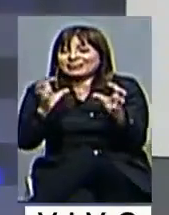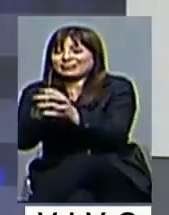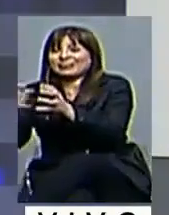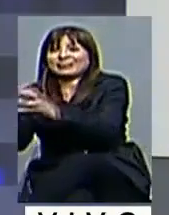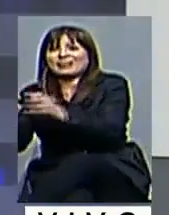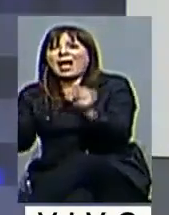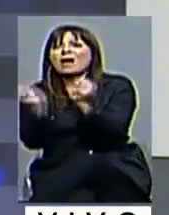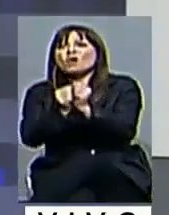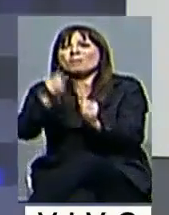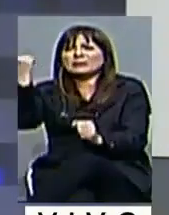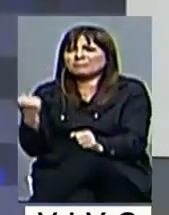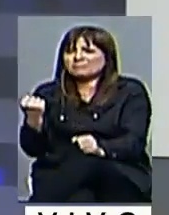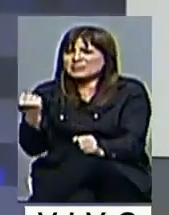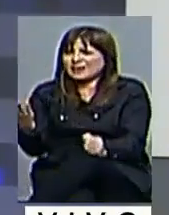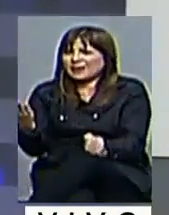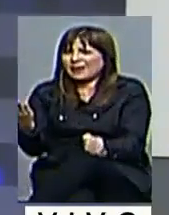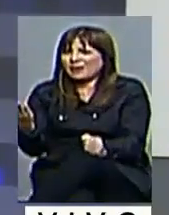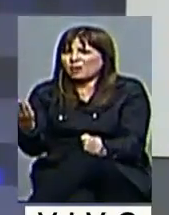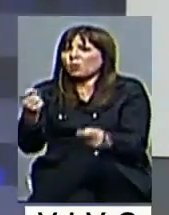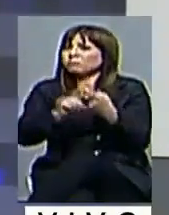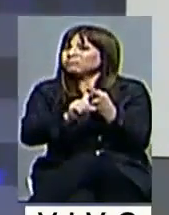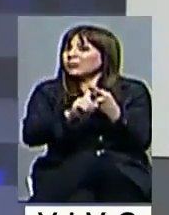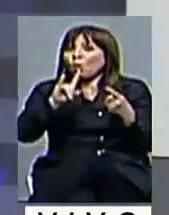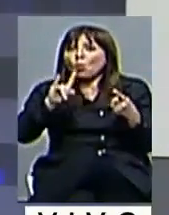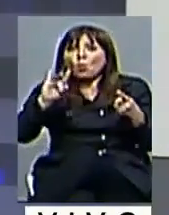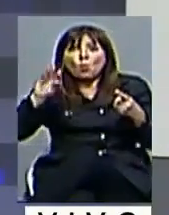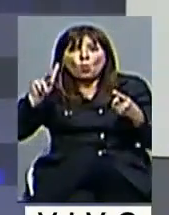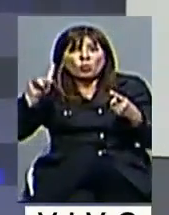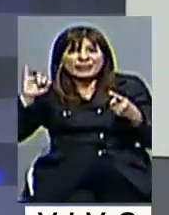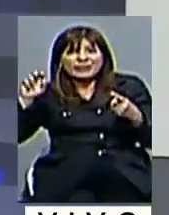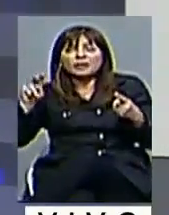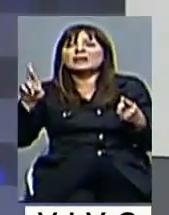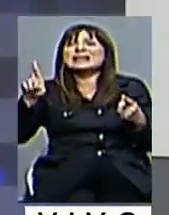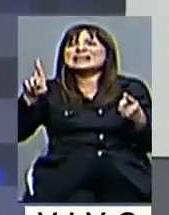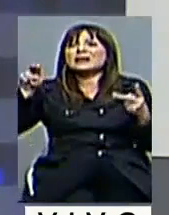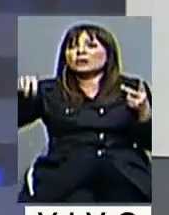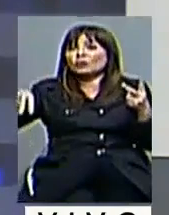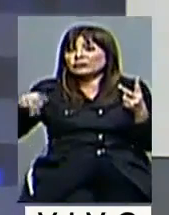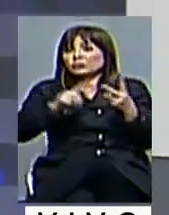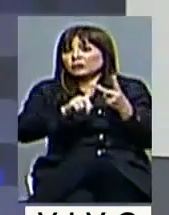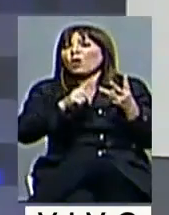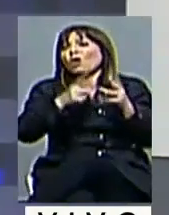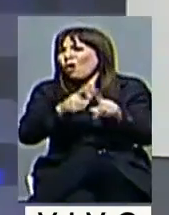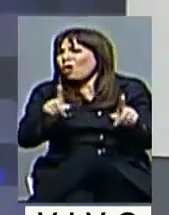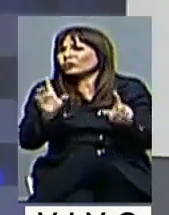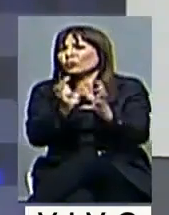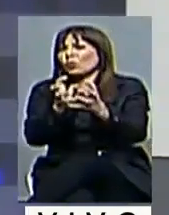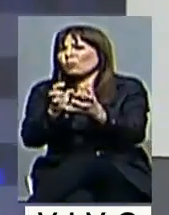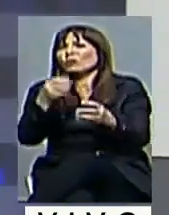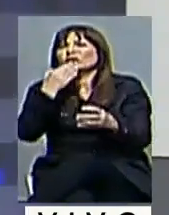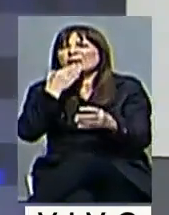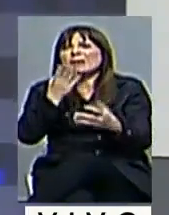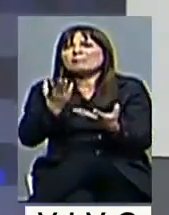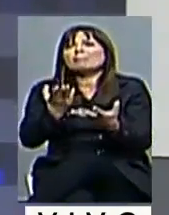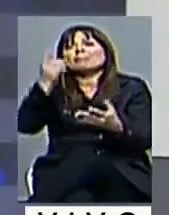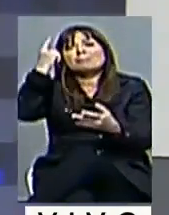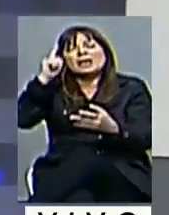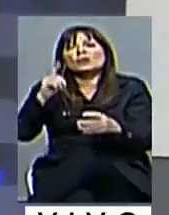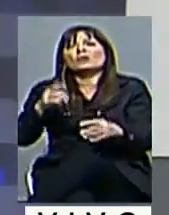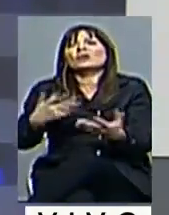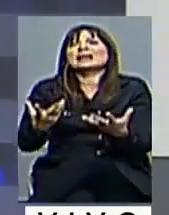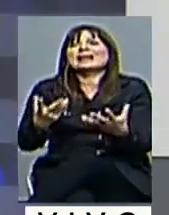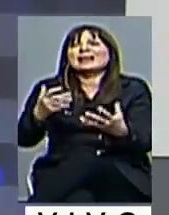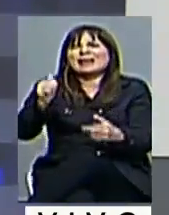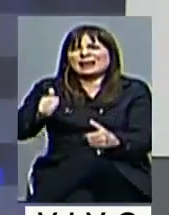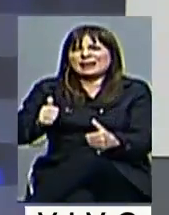acompañan al presidente Piñera, que es la UDI, Renovación Nacional y Evópolis. Pero sin embargo, el Estado Mayor, el generalato de Piñera